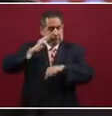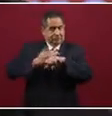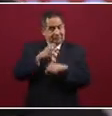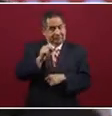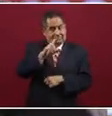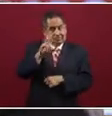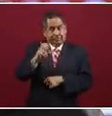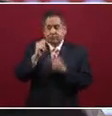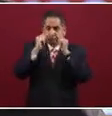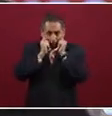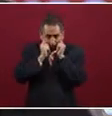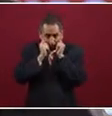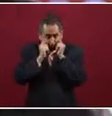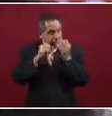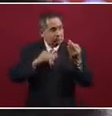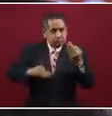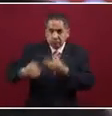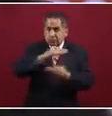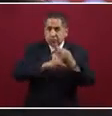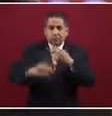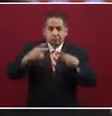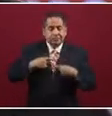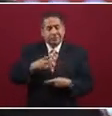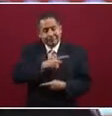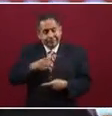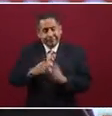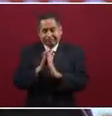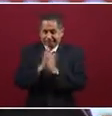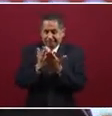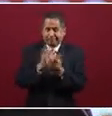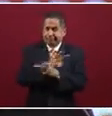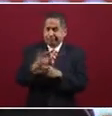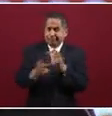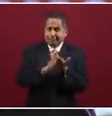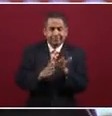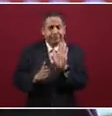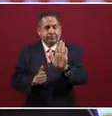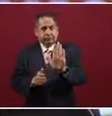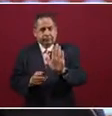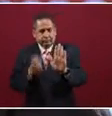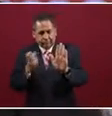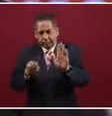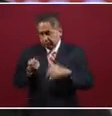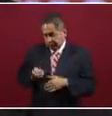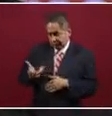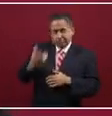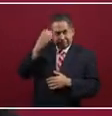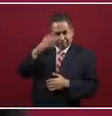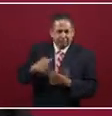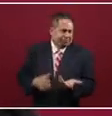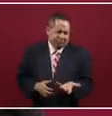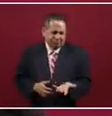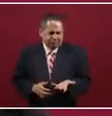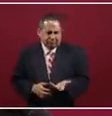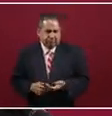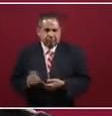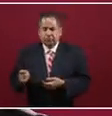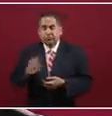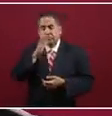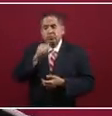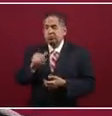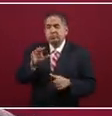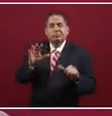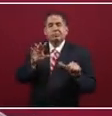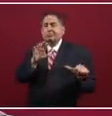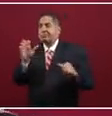las personas de nuestro país. Eso no es criminalizar a nadie. No podemos tener transitando por México a